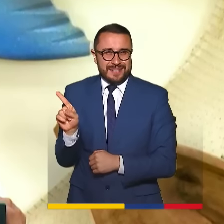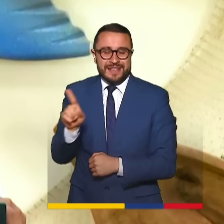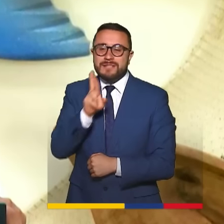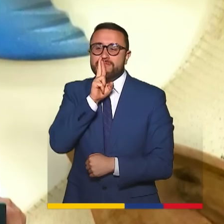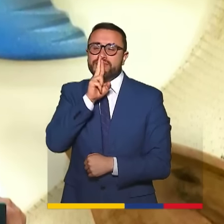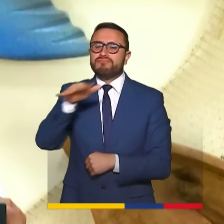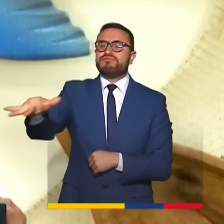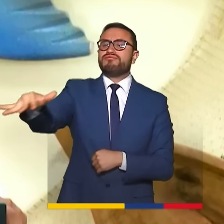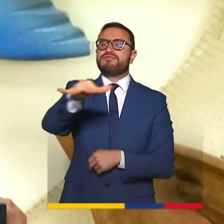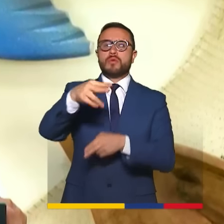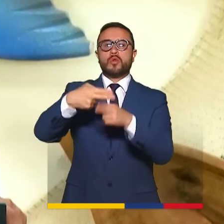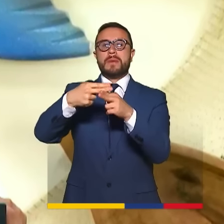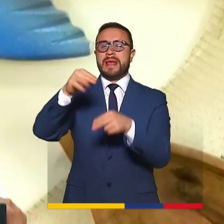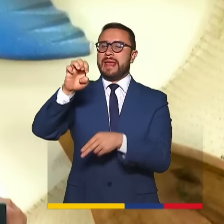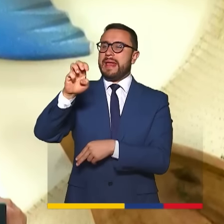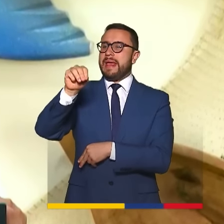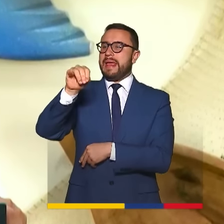la región,